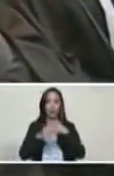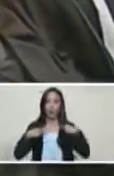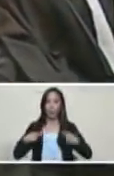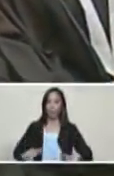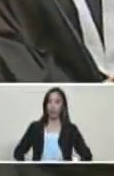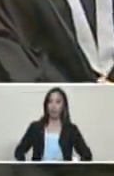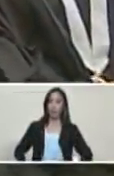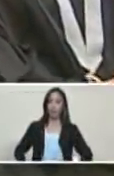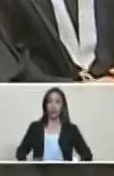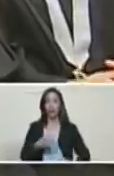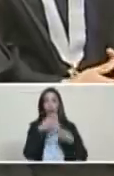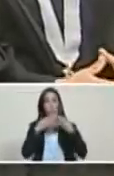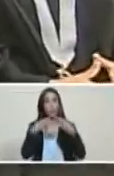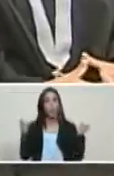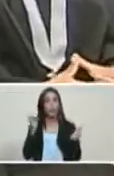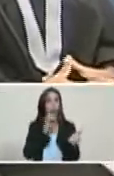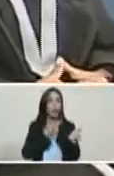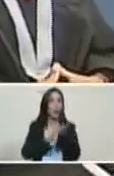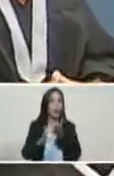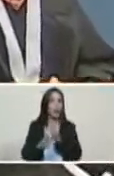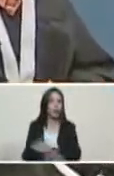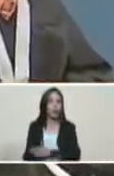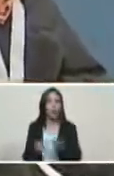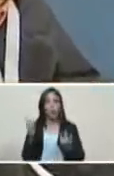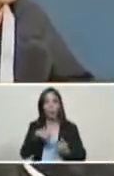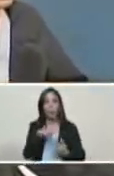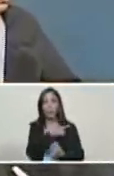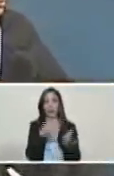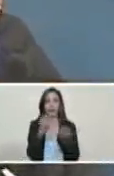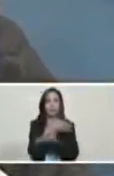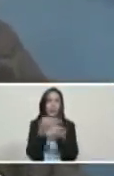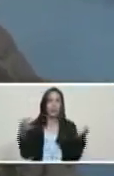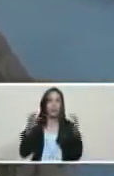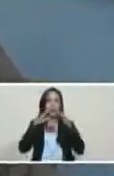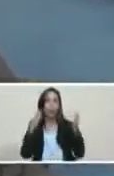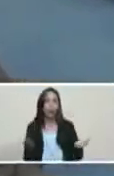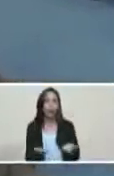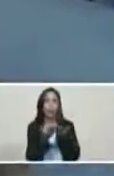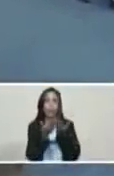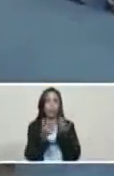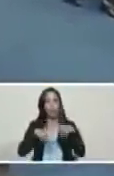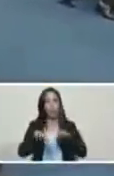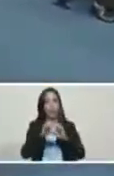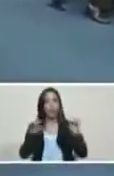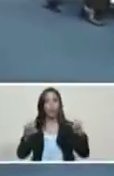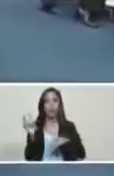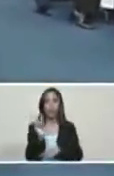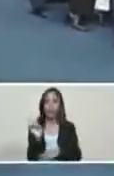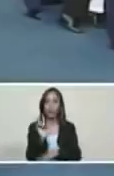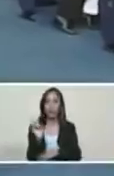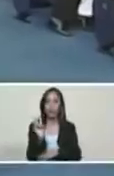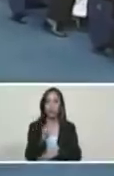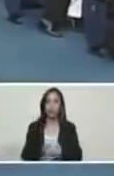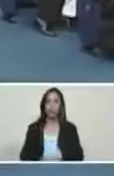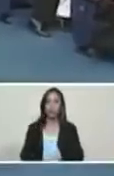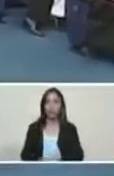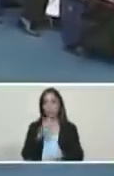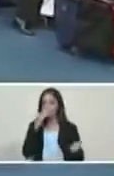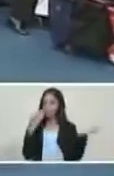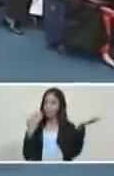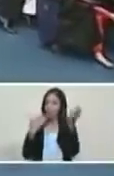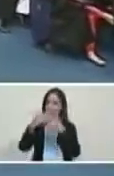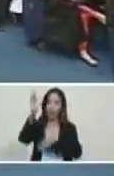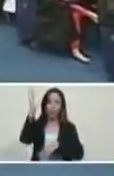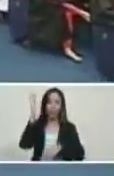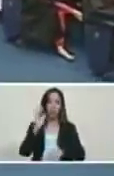humanista, pública, gratuita y de la mayor calidad del mundo, que va a ser la educación venezolana para los años y